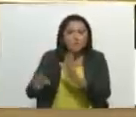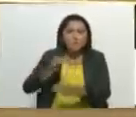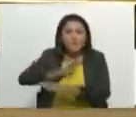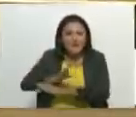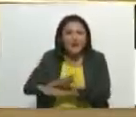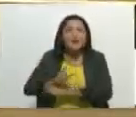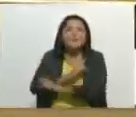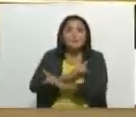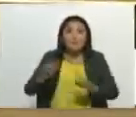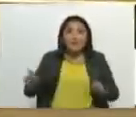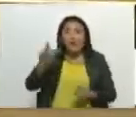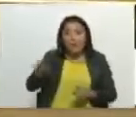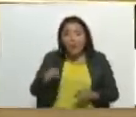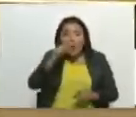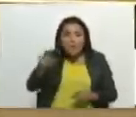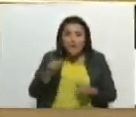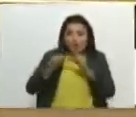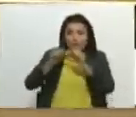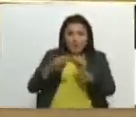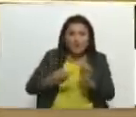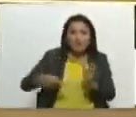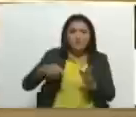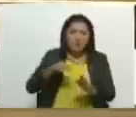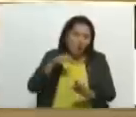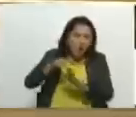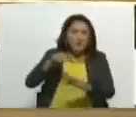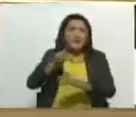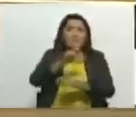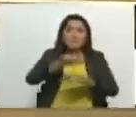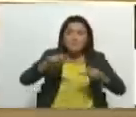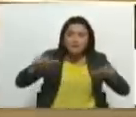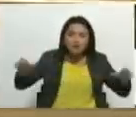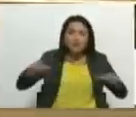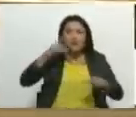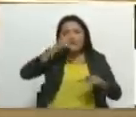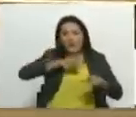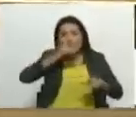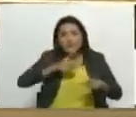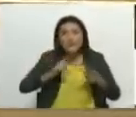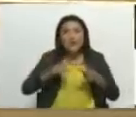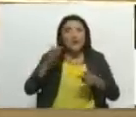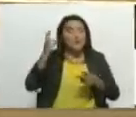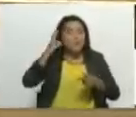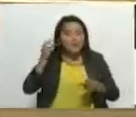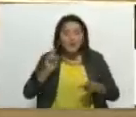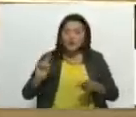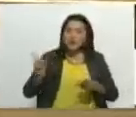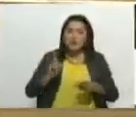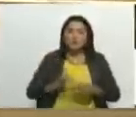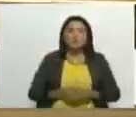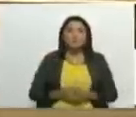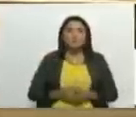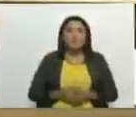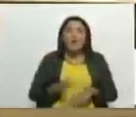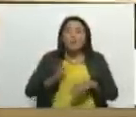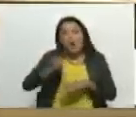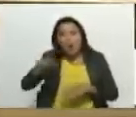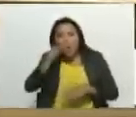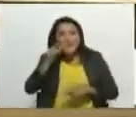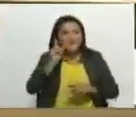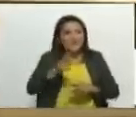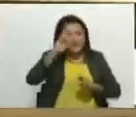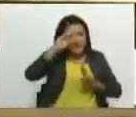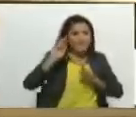este ciudadano, no siga haciendo daño a personas que merecen más bien su respeto y su